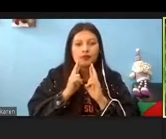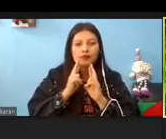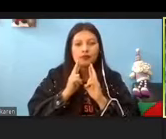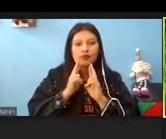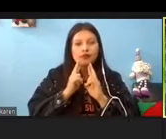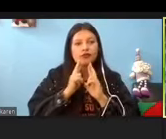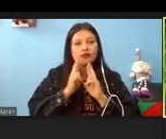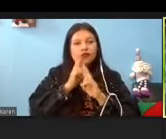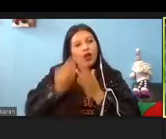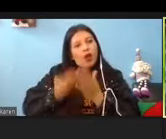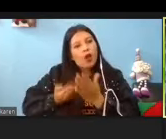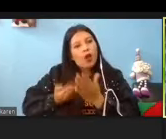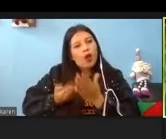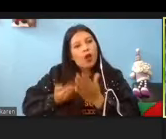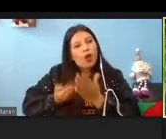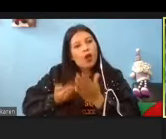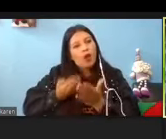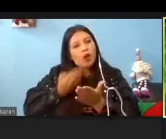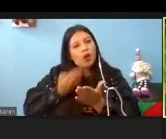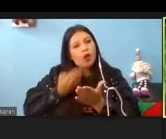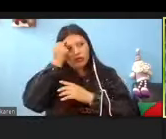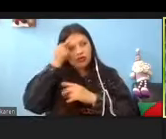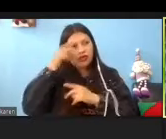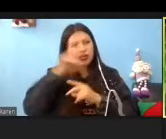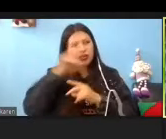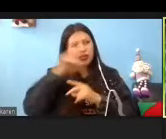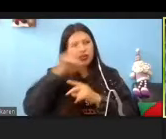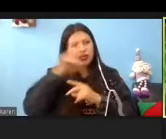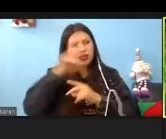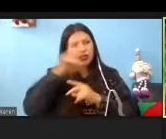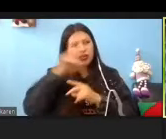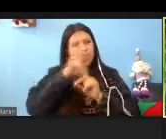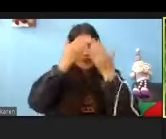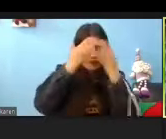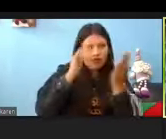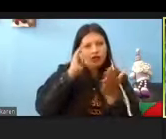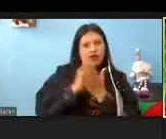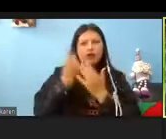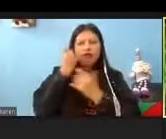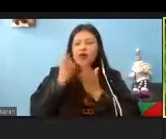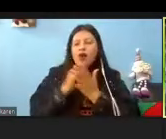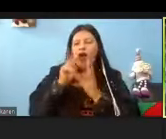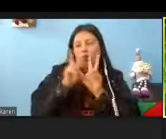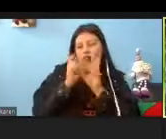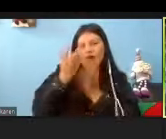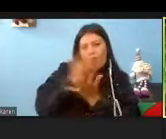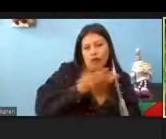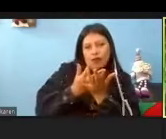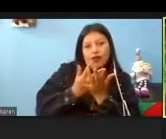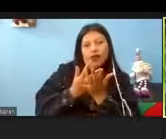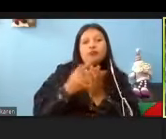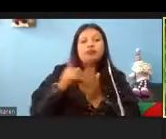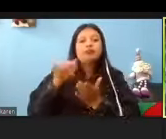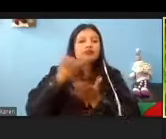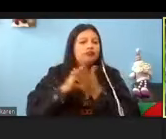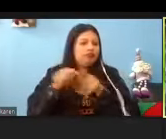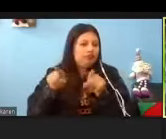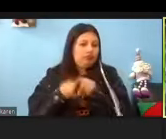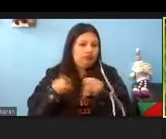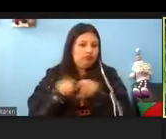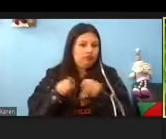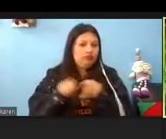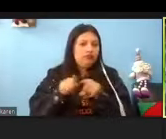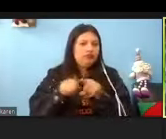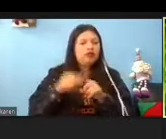el aporte que puede hacer la memoria, la ampliación de la democracia, problematizábamos ese asunto y veíamos que igual